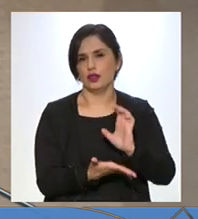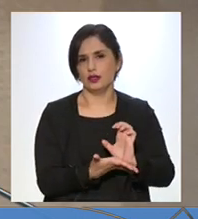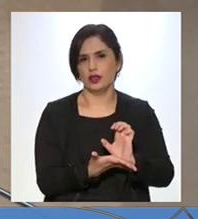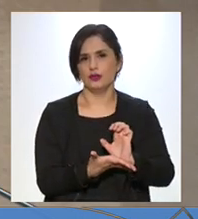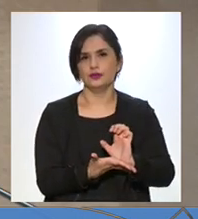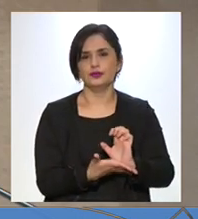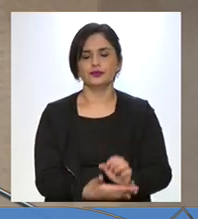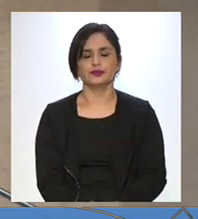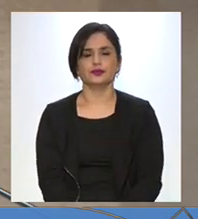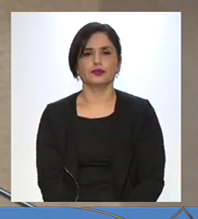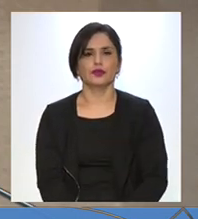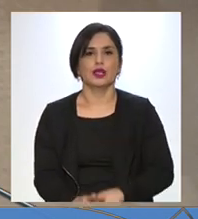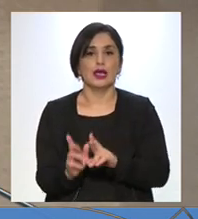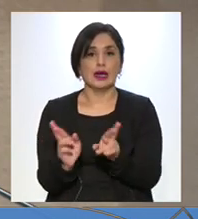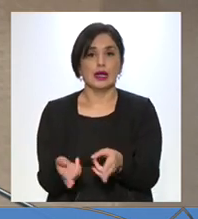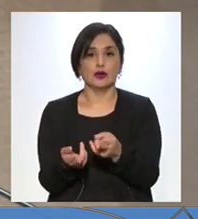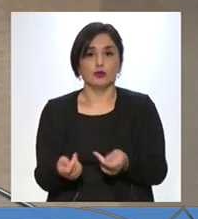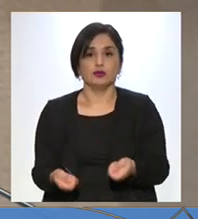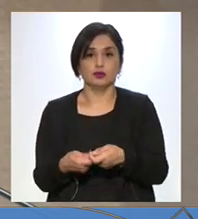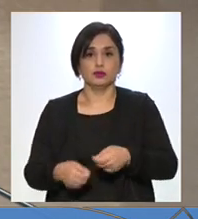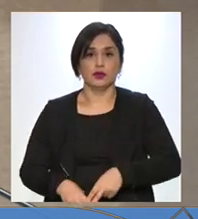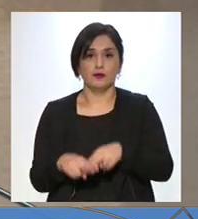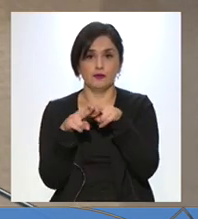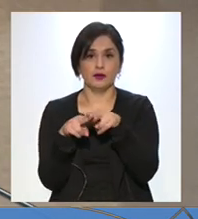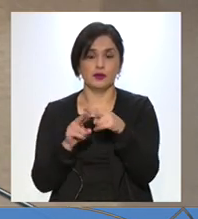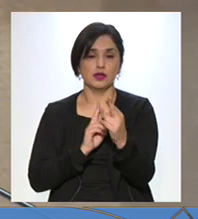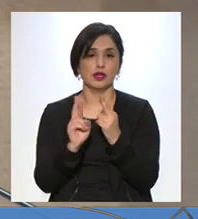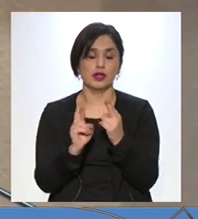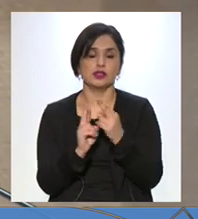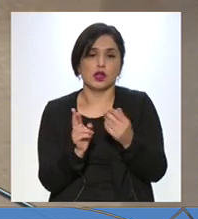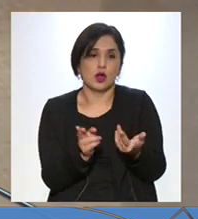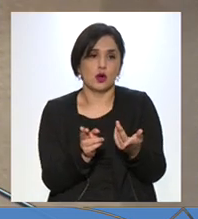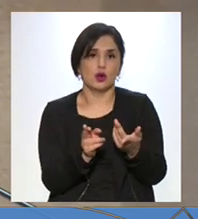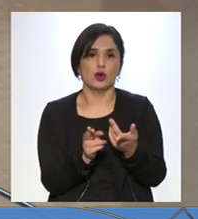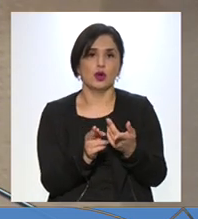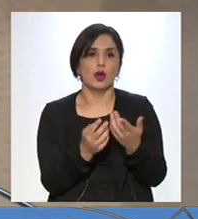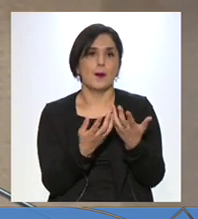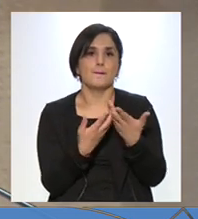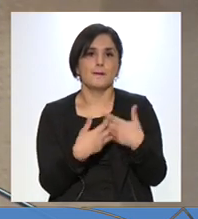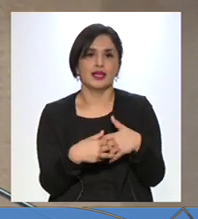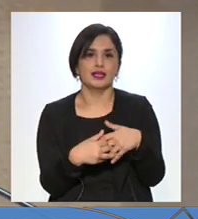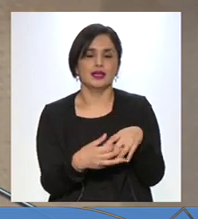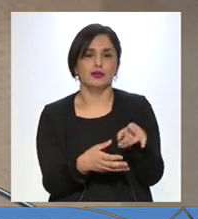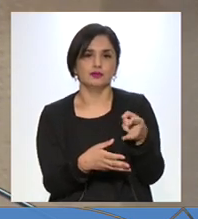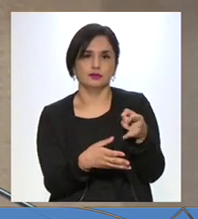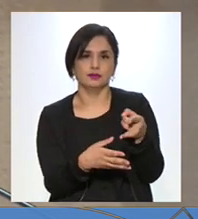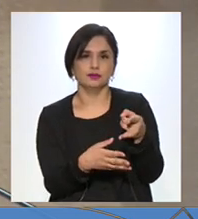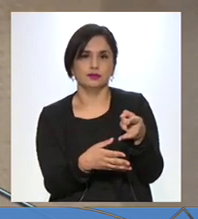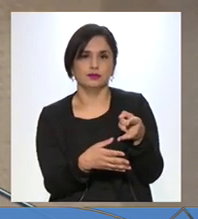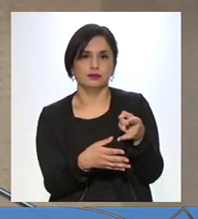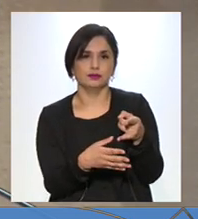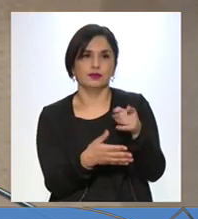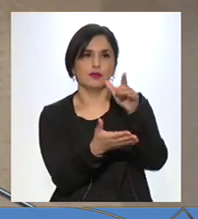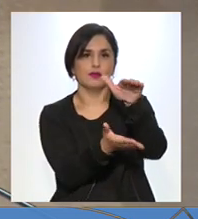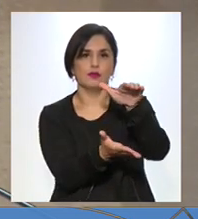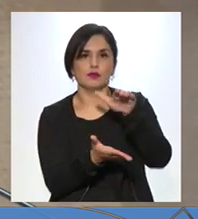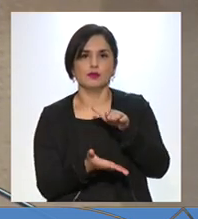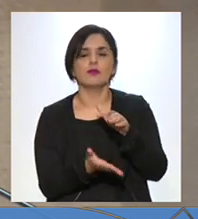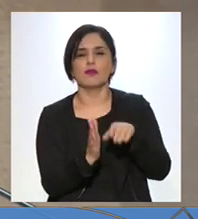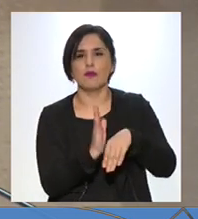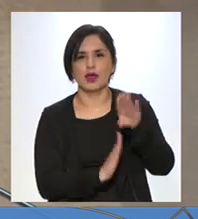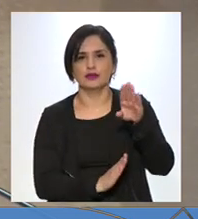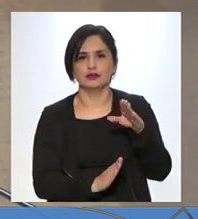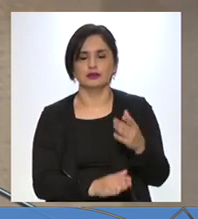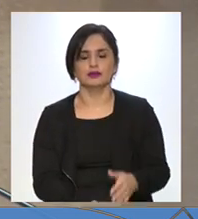Por su lado, la recuperación de la inversión está fuertemente asociada a su componente de maquinaria y equipos, muy concentrado en bienes importados. En